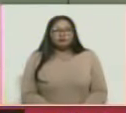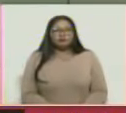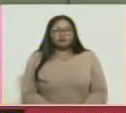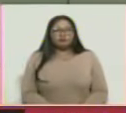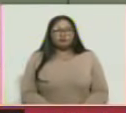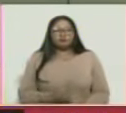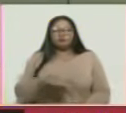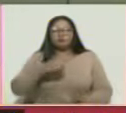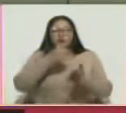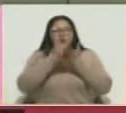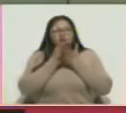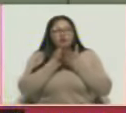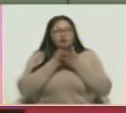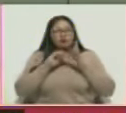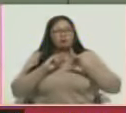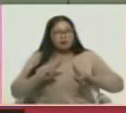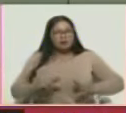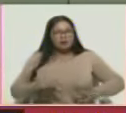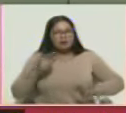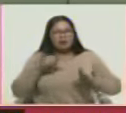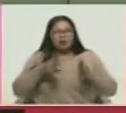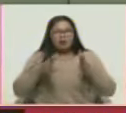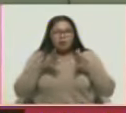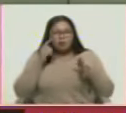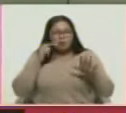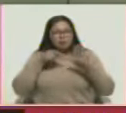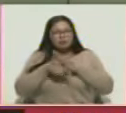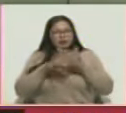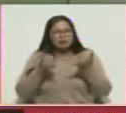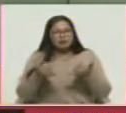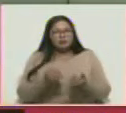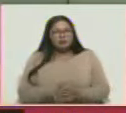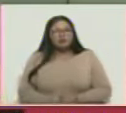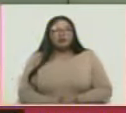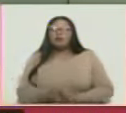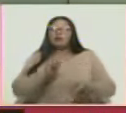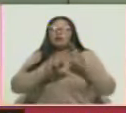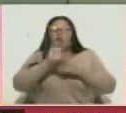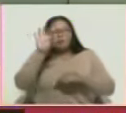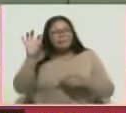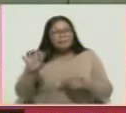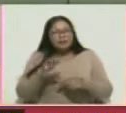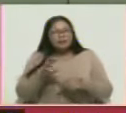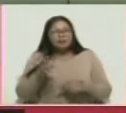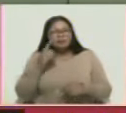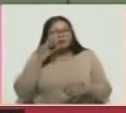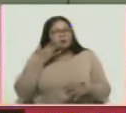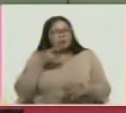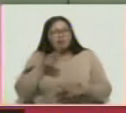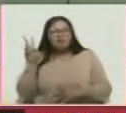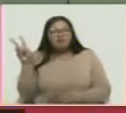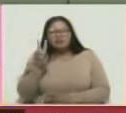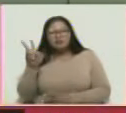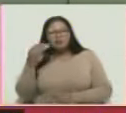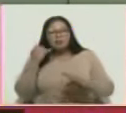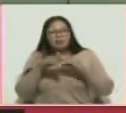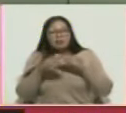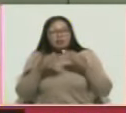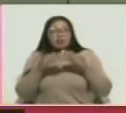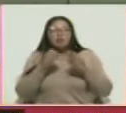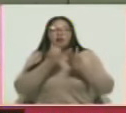ha logrado entrar, ¿cómo se ha? Porque hay países, el caso de Venezuela y otros países han enviado ayuda